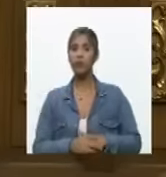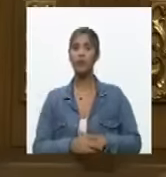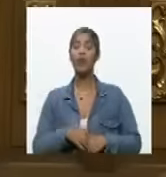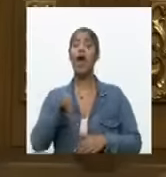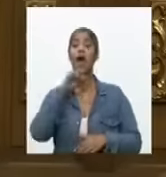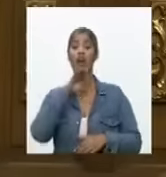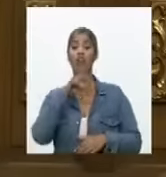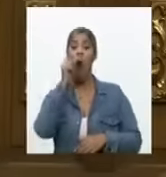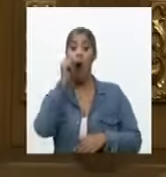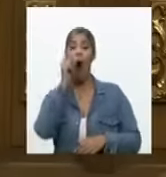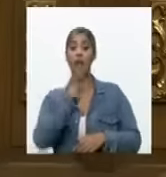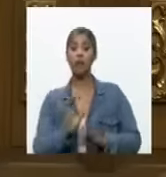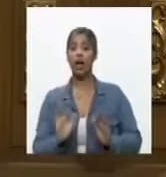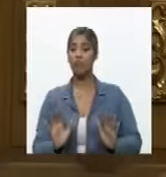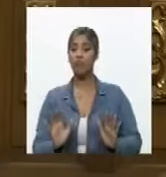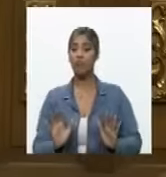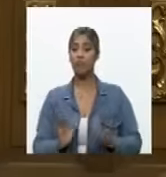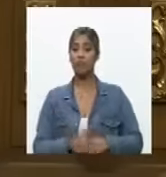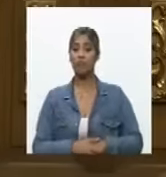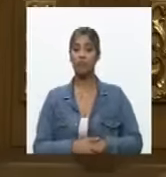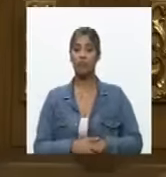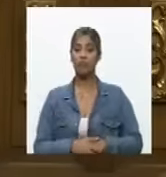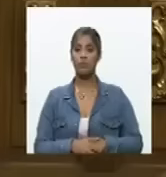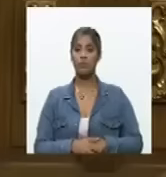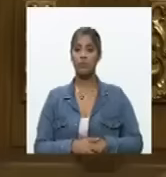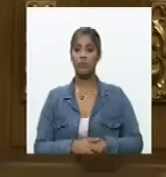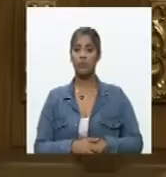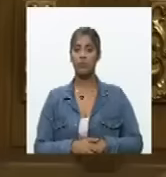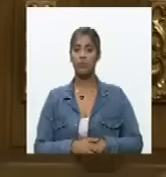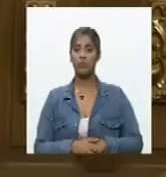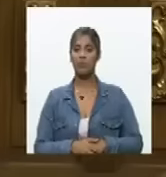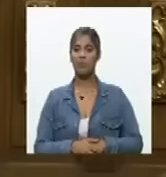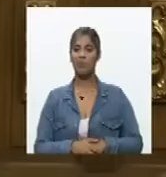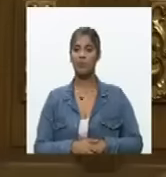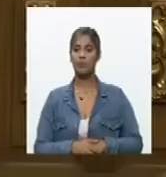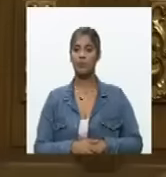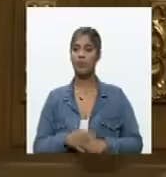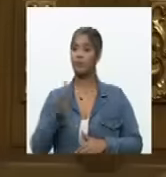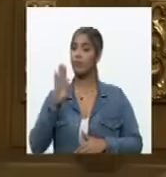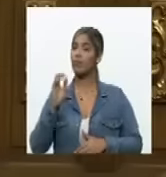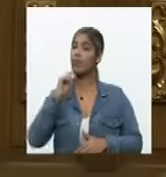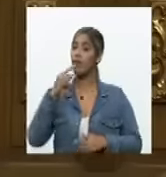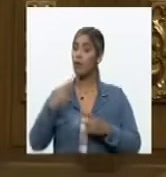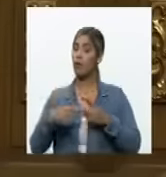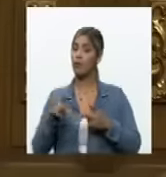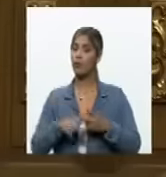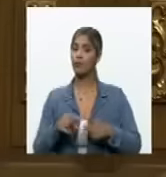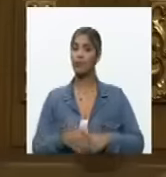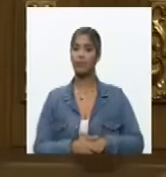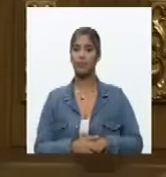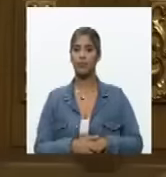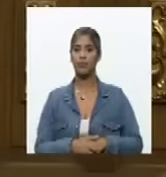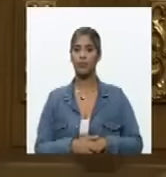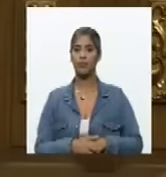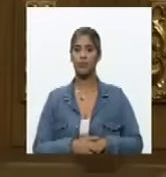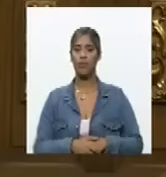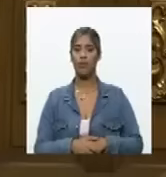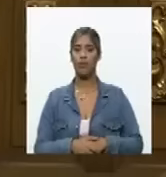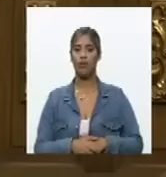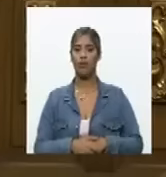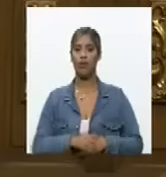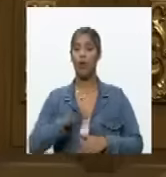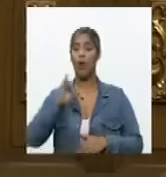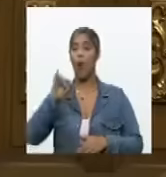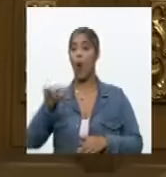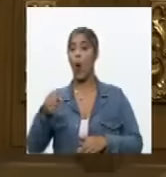de Montes Beltrán. Botini Marín, el Chema Saer, J. Jorge